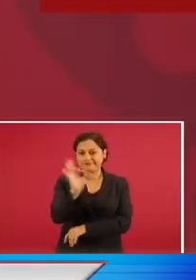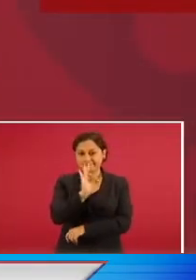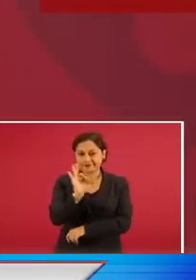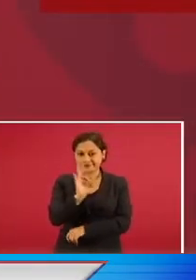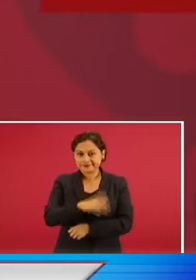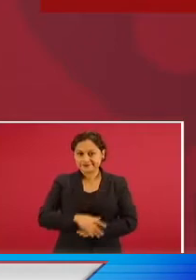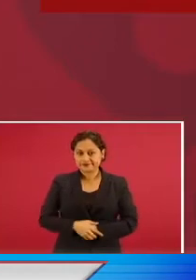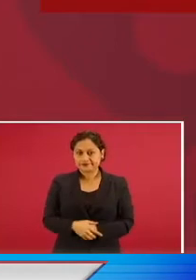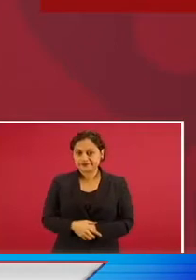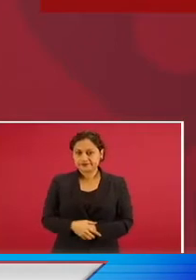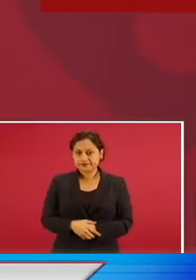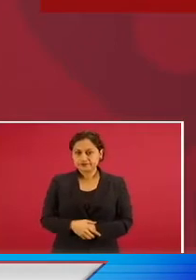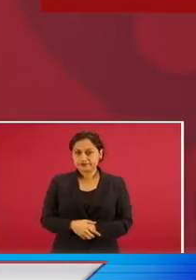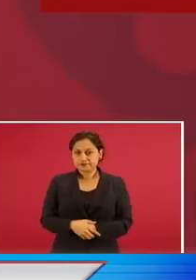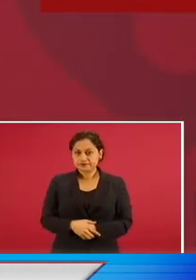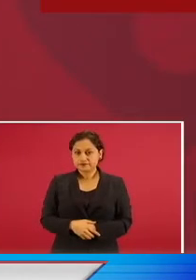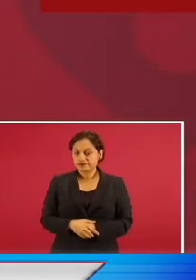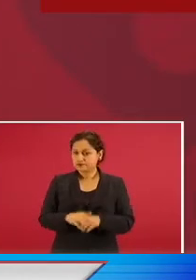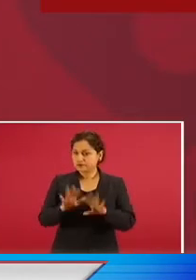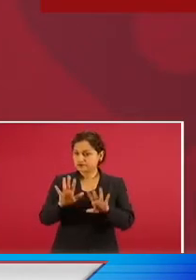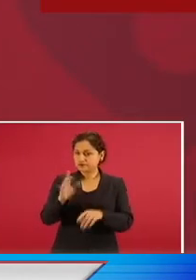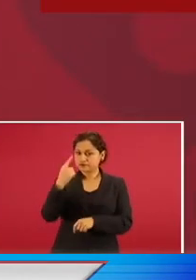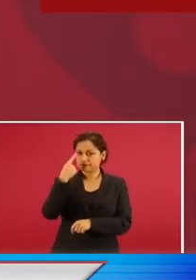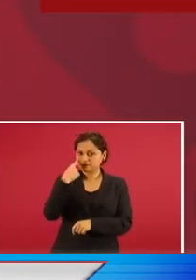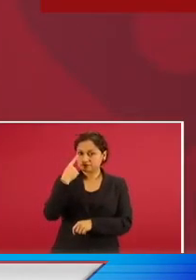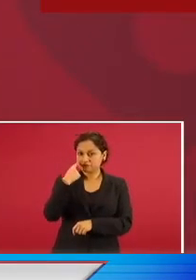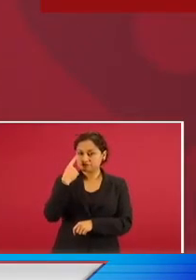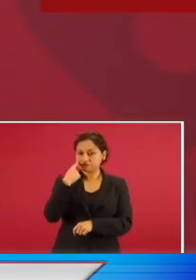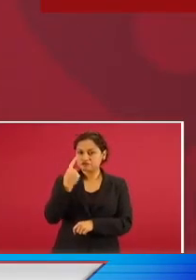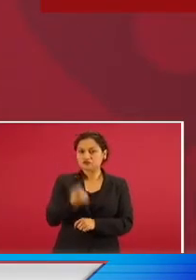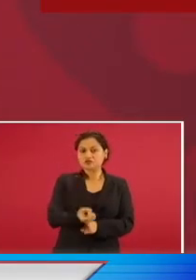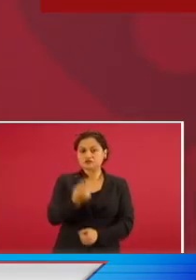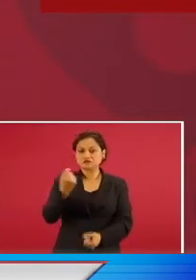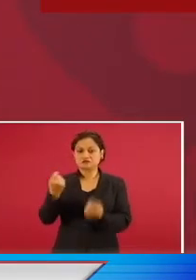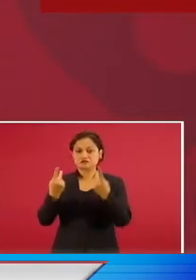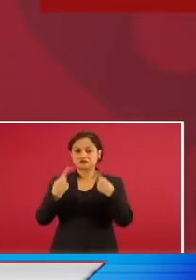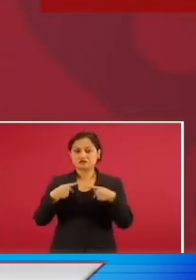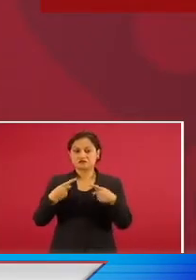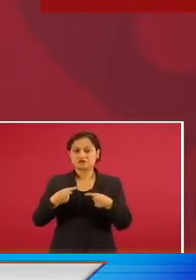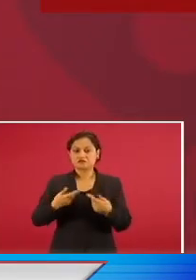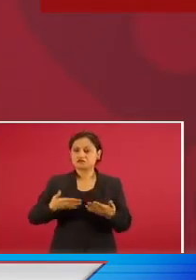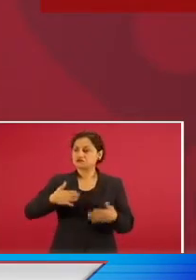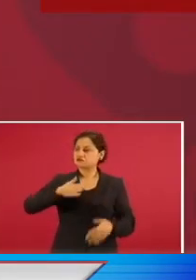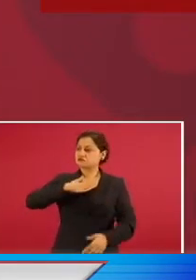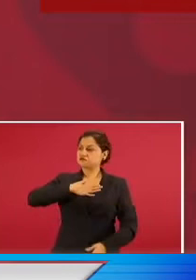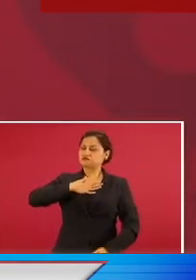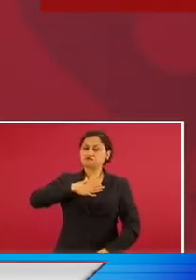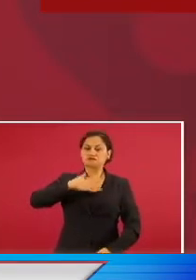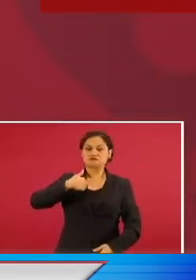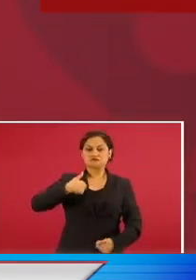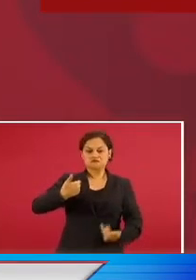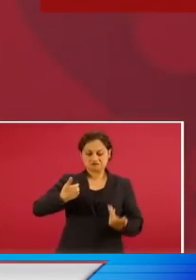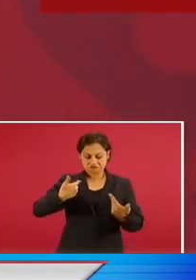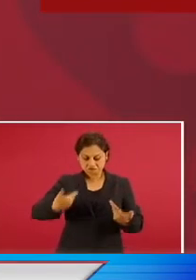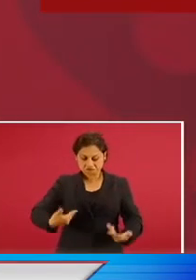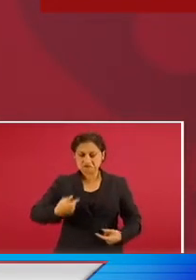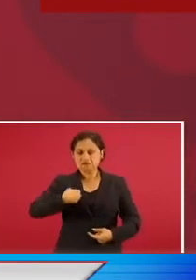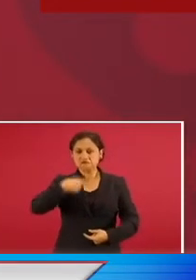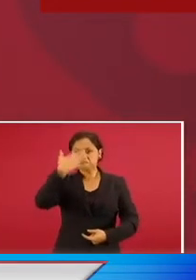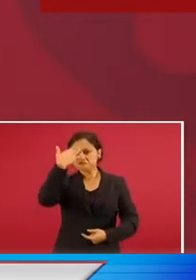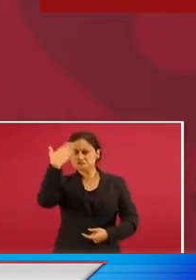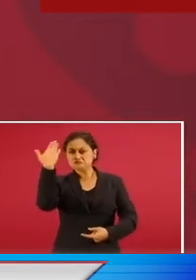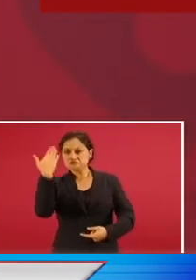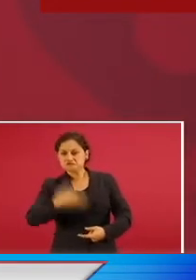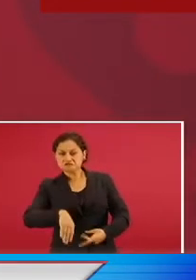Outsourcing. Debido a la contingencia sanitaria, el presidente considera que no es el momento de hablar de la regulación de la subcontratación laboral, pero